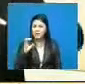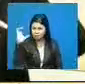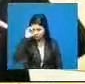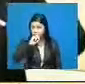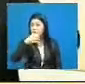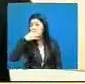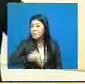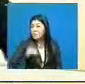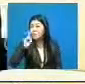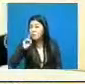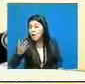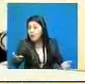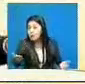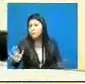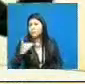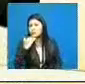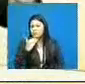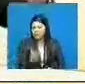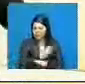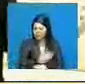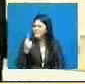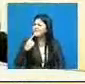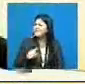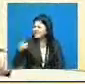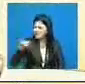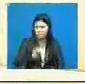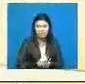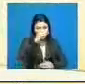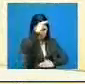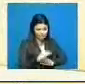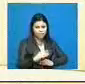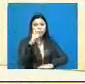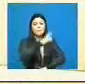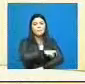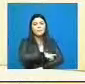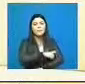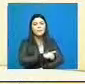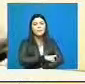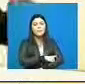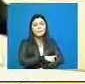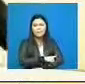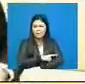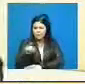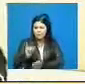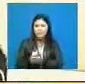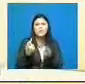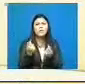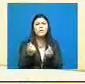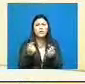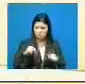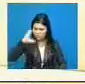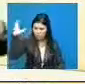cierto lo que usted insinúa, y es que con la caída del precio del petróleo la economía